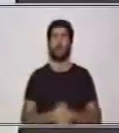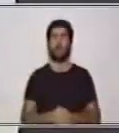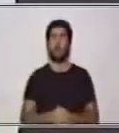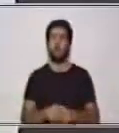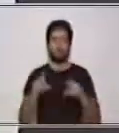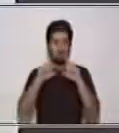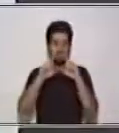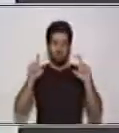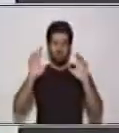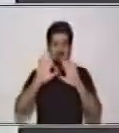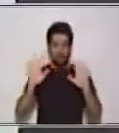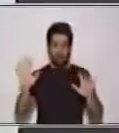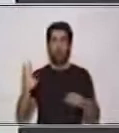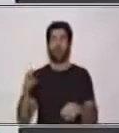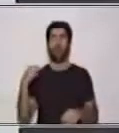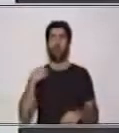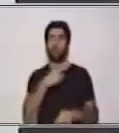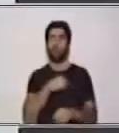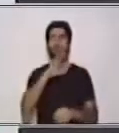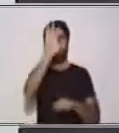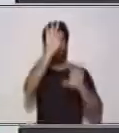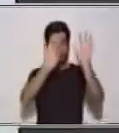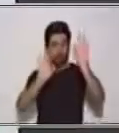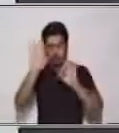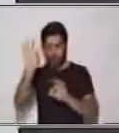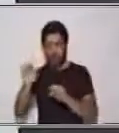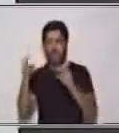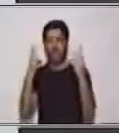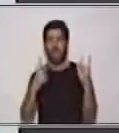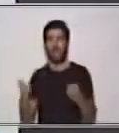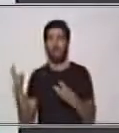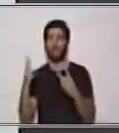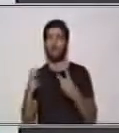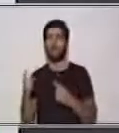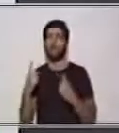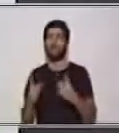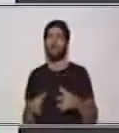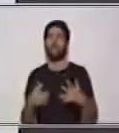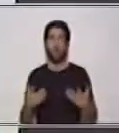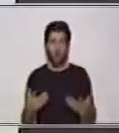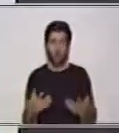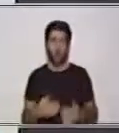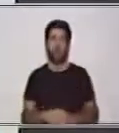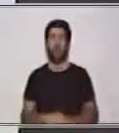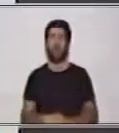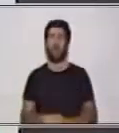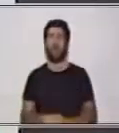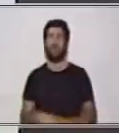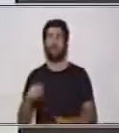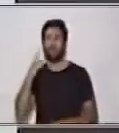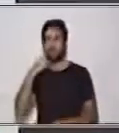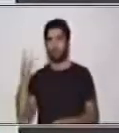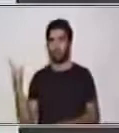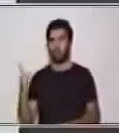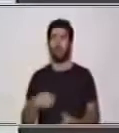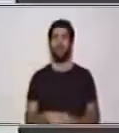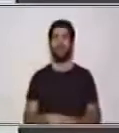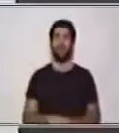Estas simplemente se copian. Y ahora identifiquemos los factores que se repiten en uno y en otro. Se repite un 2